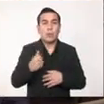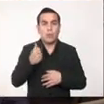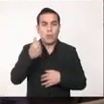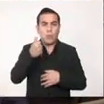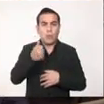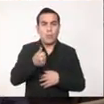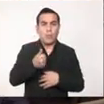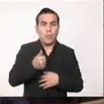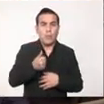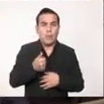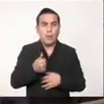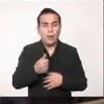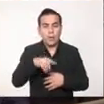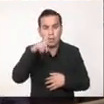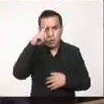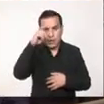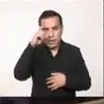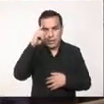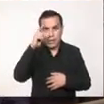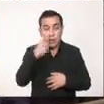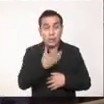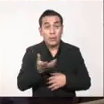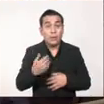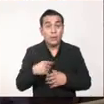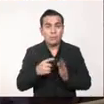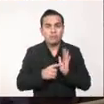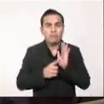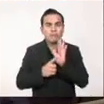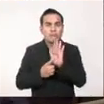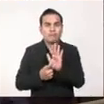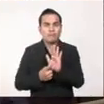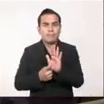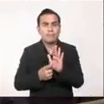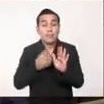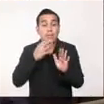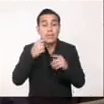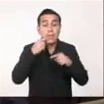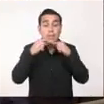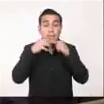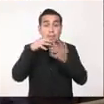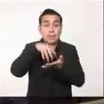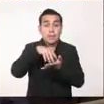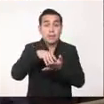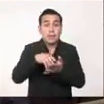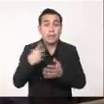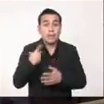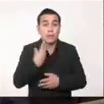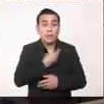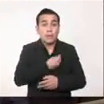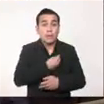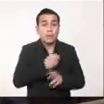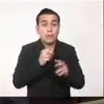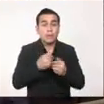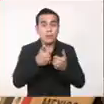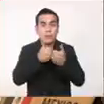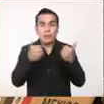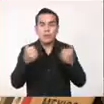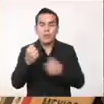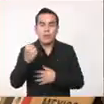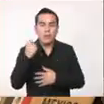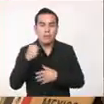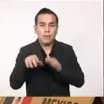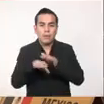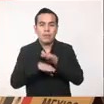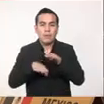buena, en su intercambio presentó en términos de lo que es una democracia, pero para nosotros estos dos temas son